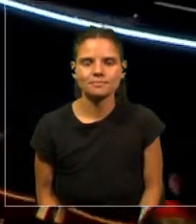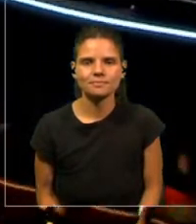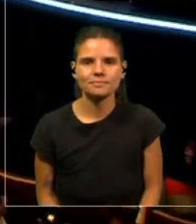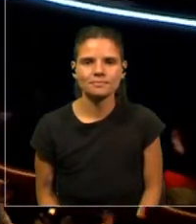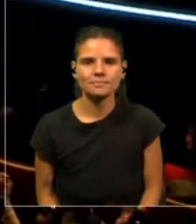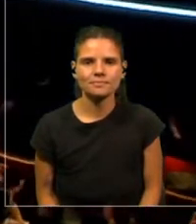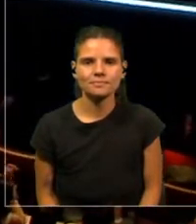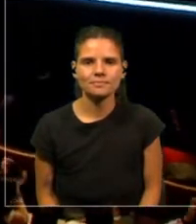¡Gracias!